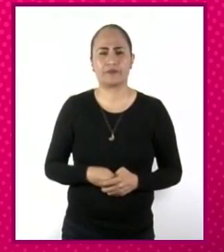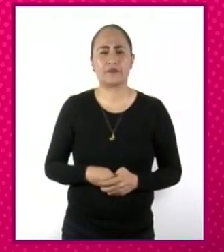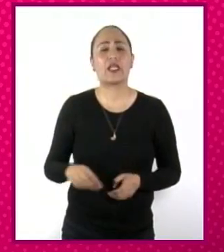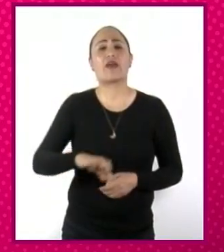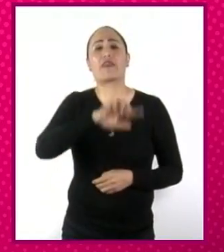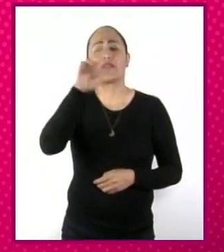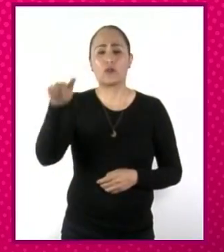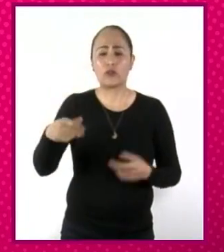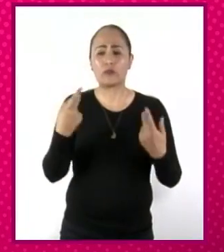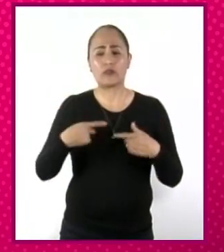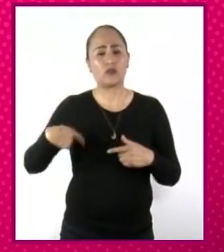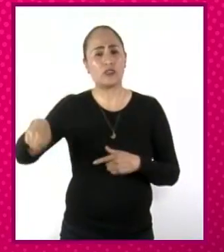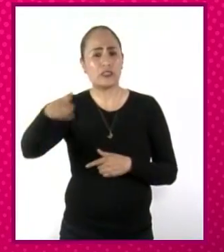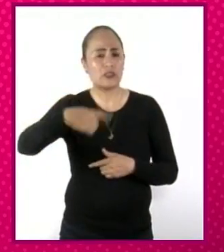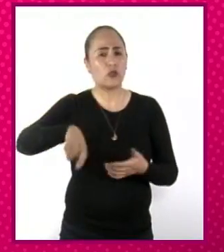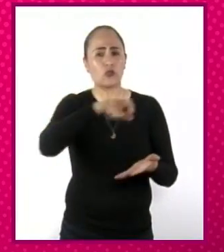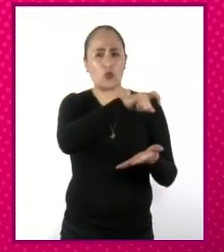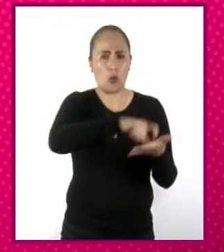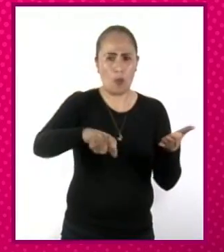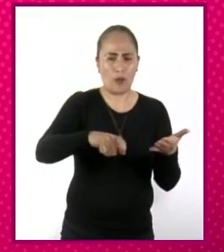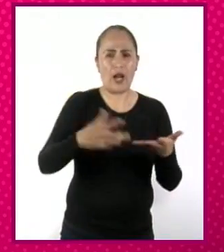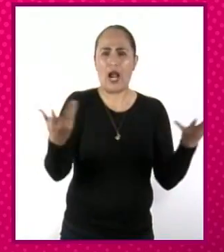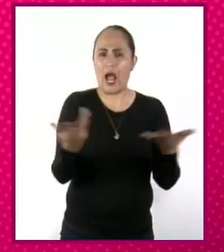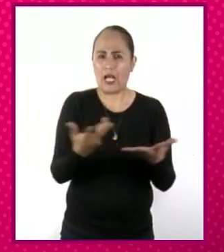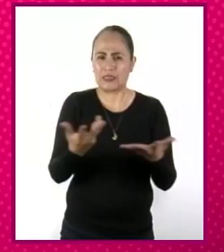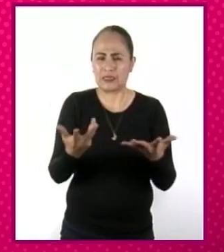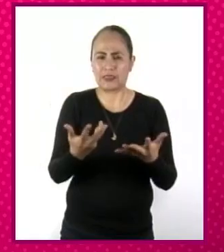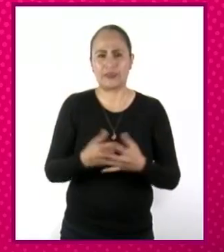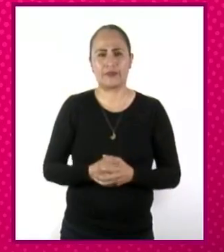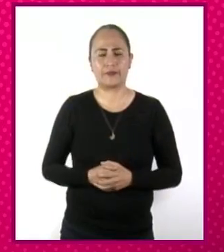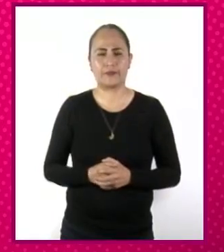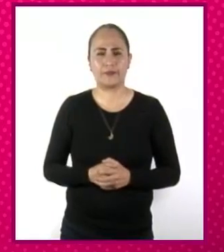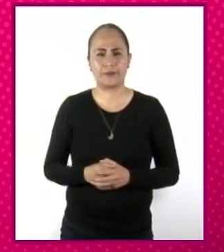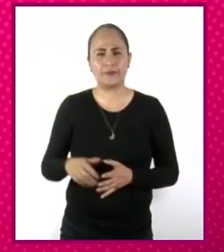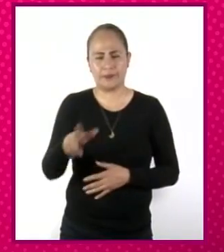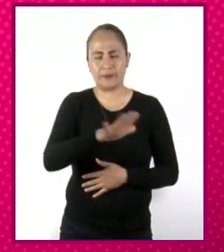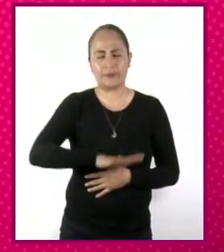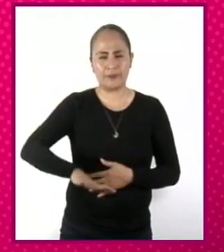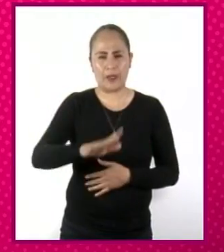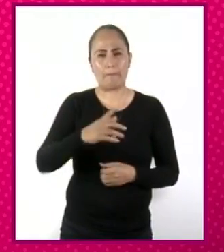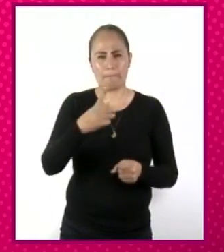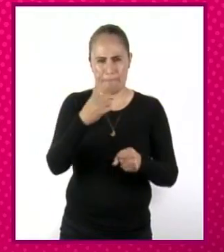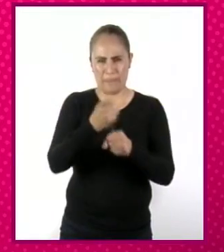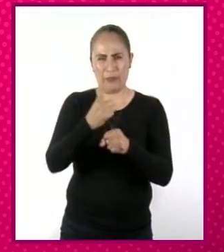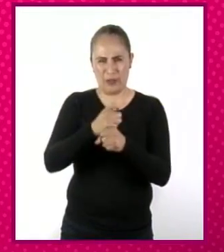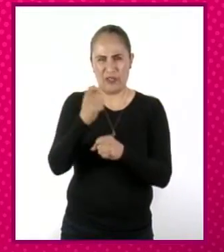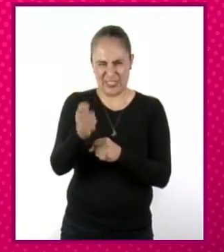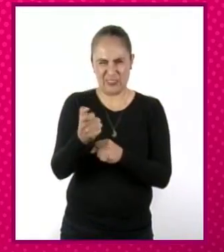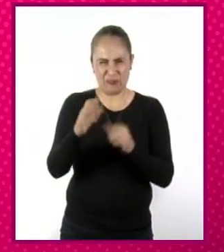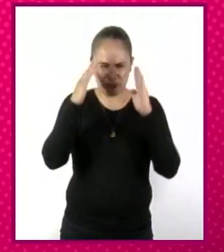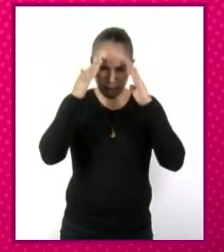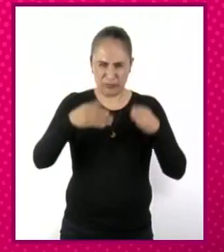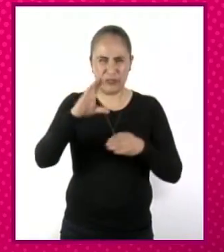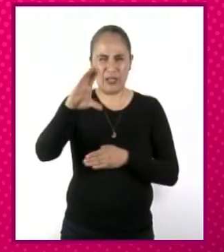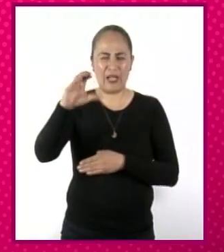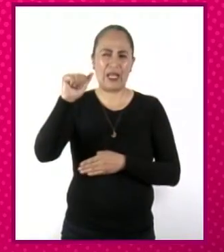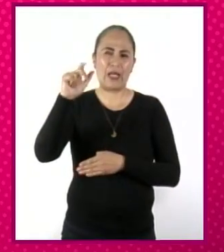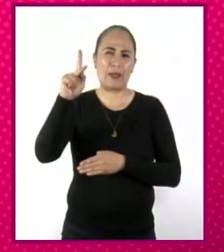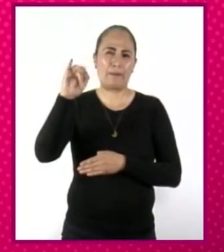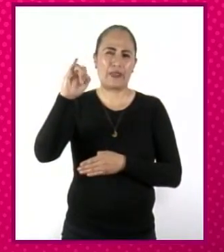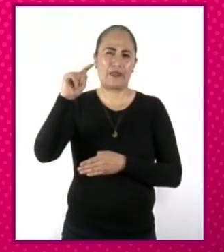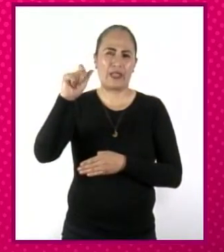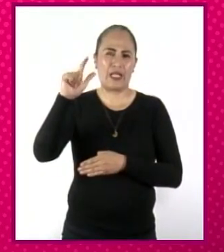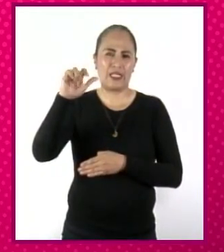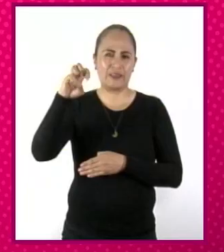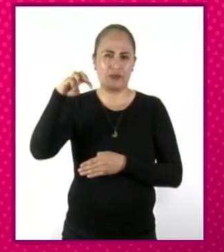compradores, mercado cautivo de las manufacturas que se generan en la metrópoli. Esa es la primera parte del capitalismo. Ya más tarde en la independencia, Estados